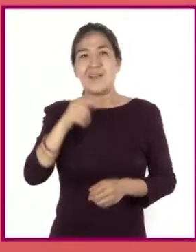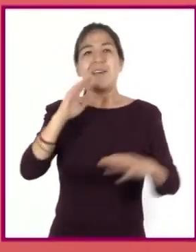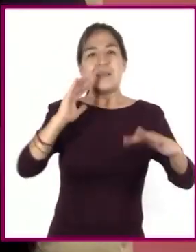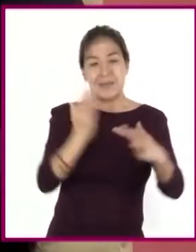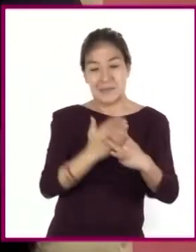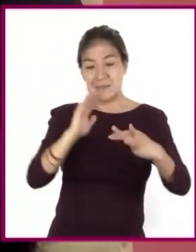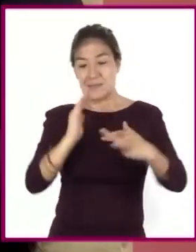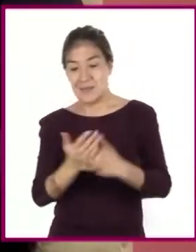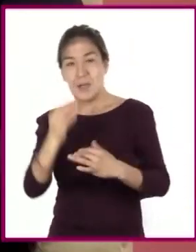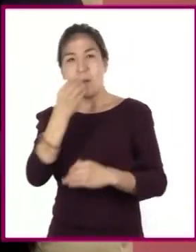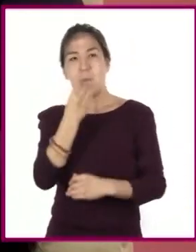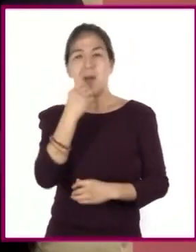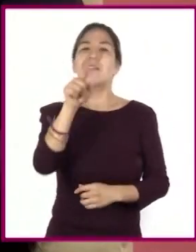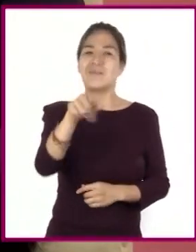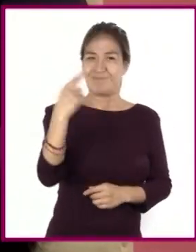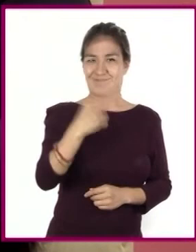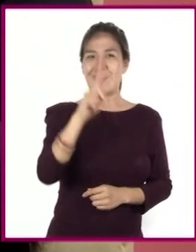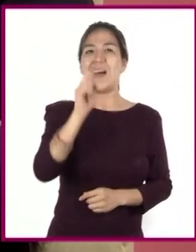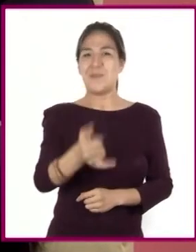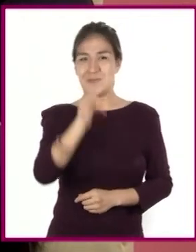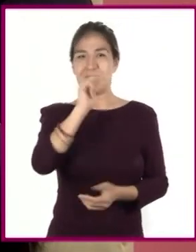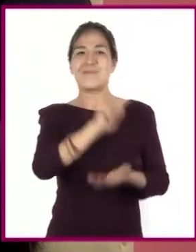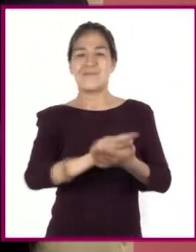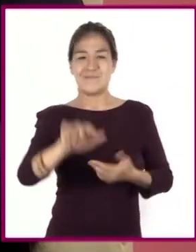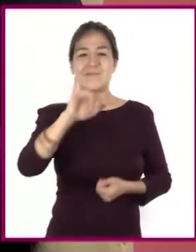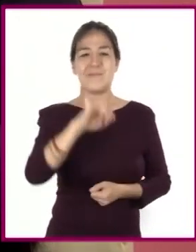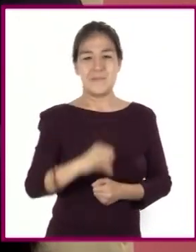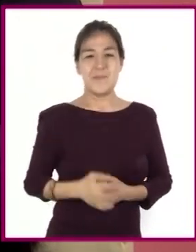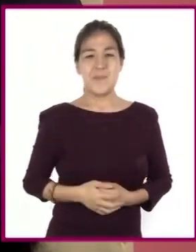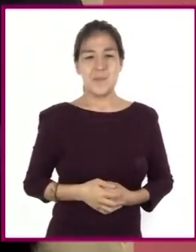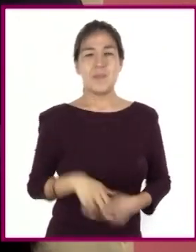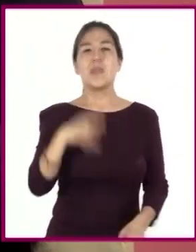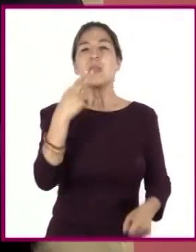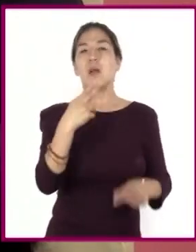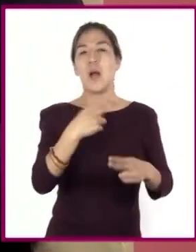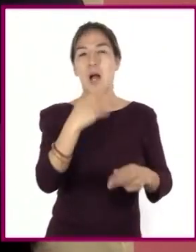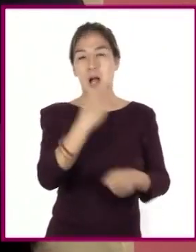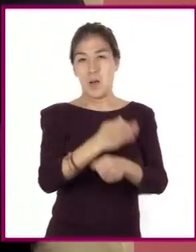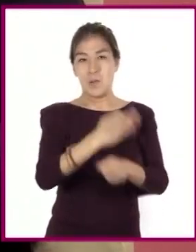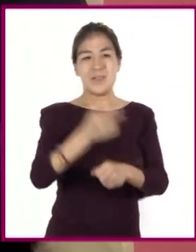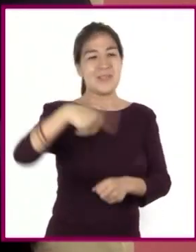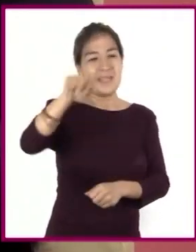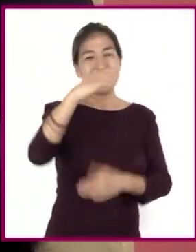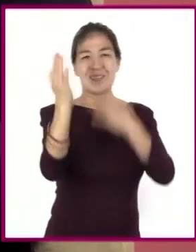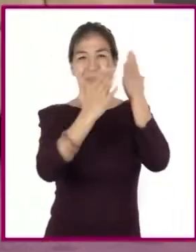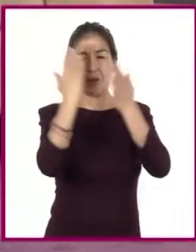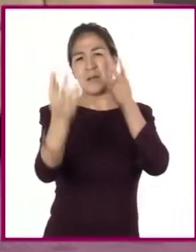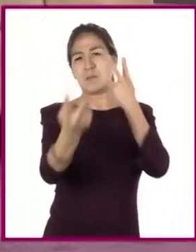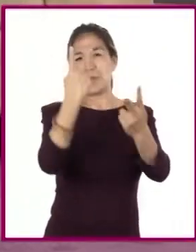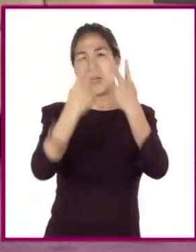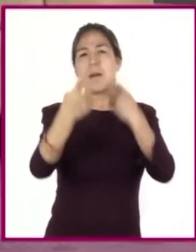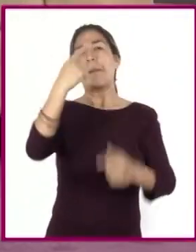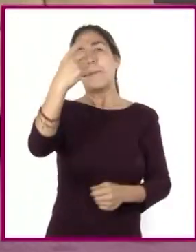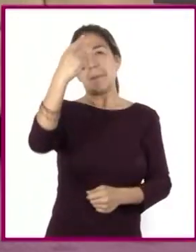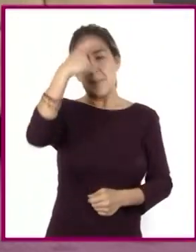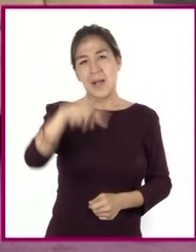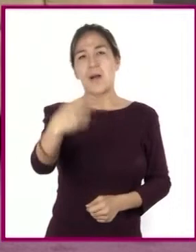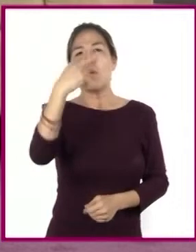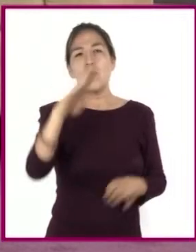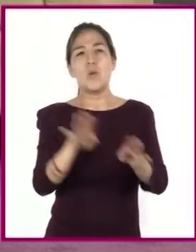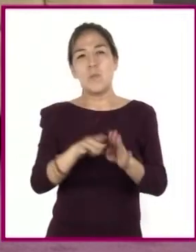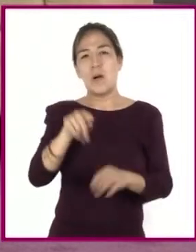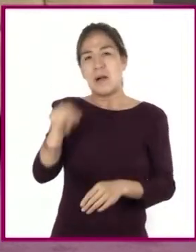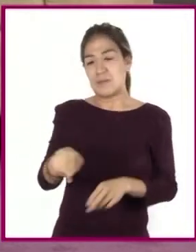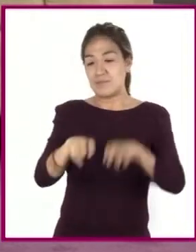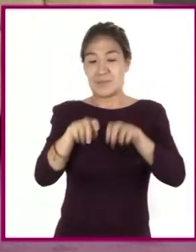simple. Los estudiantes, pues ahora que están aprendiendo también en casa, pues pueden tener siempre a su lado un